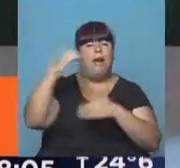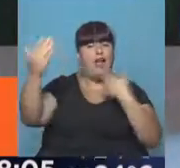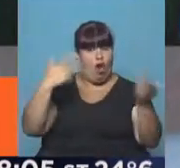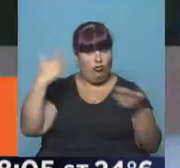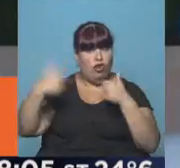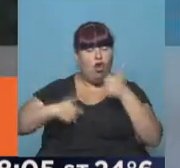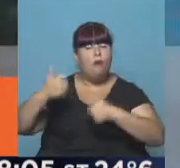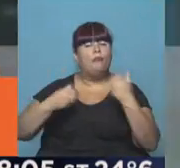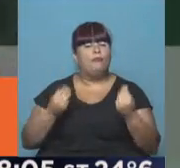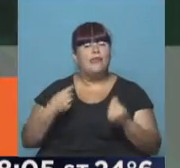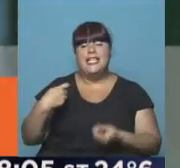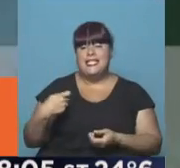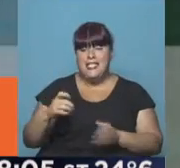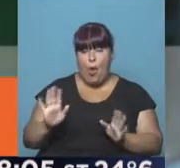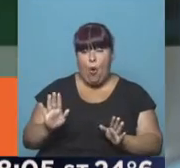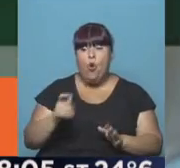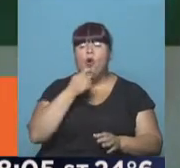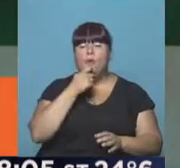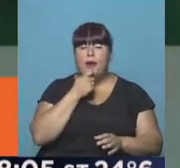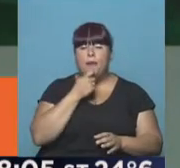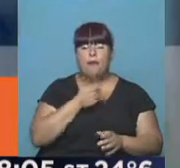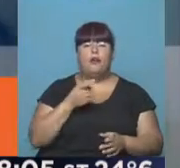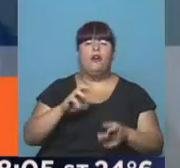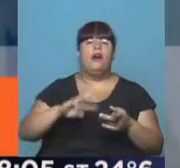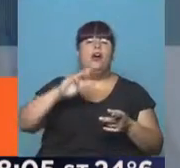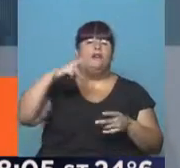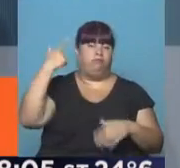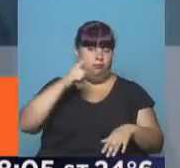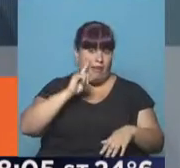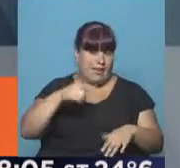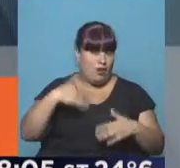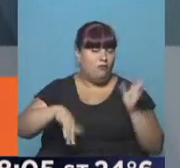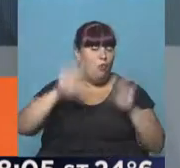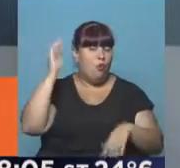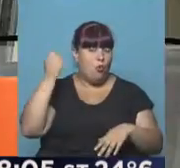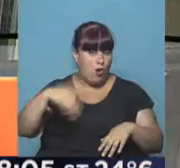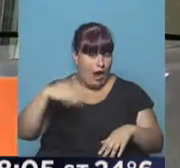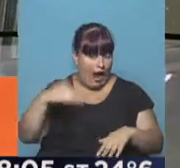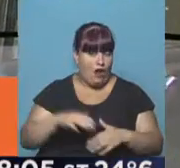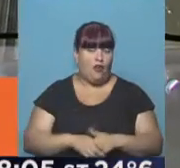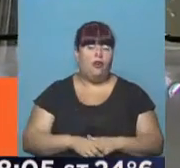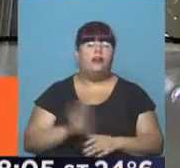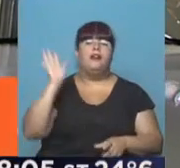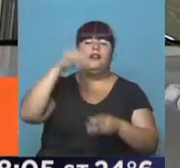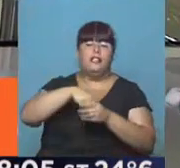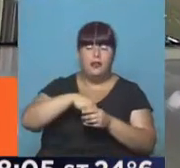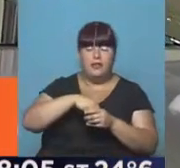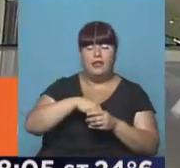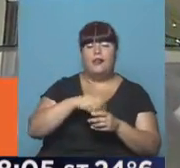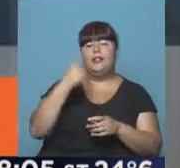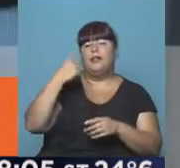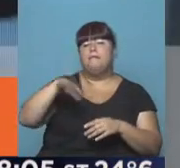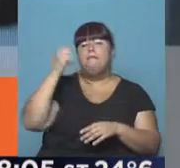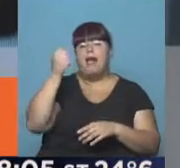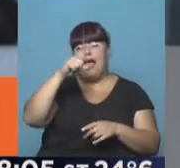los países que compiten el seguro que como el multirriesgo es una prima muy alta participan en la prima